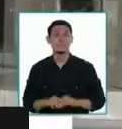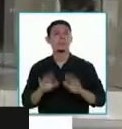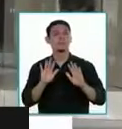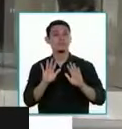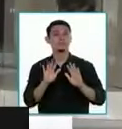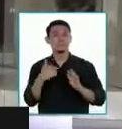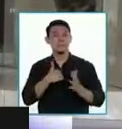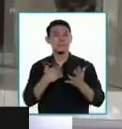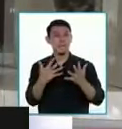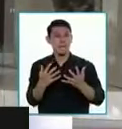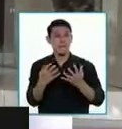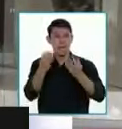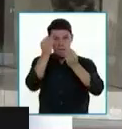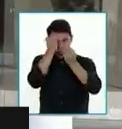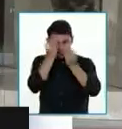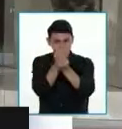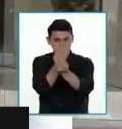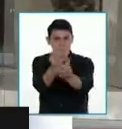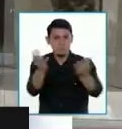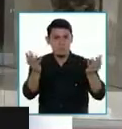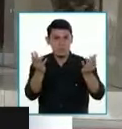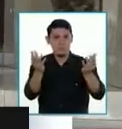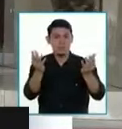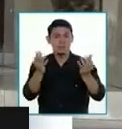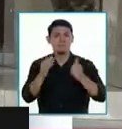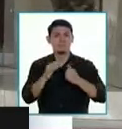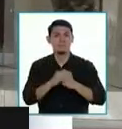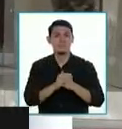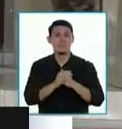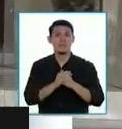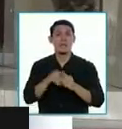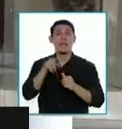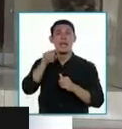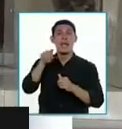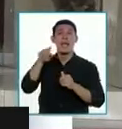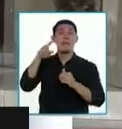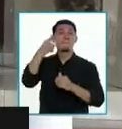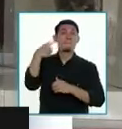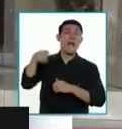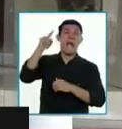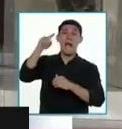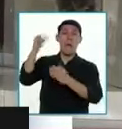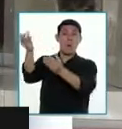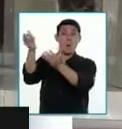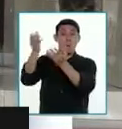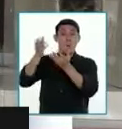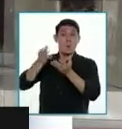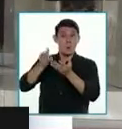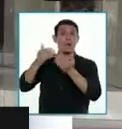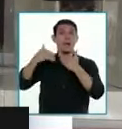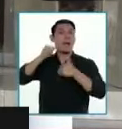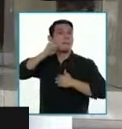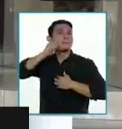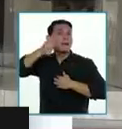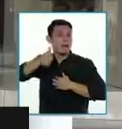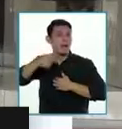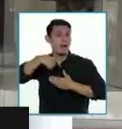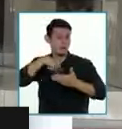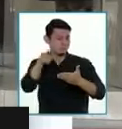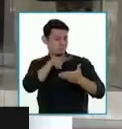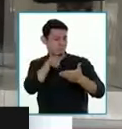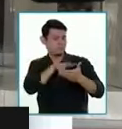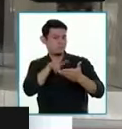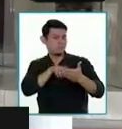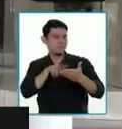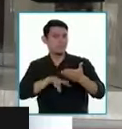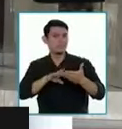Además, quisiera informar que fuera del millón de dosis que ya tenemos el día de mañana, y voy a leerles